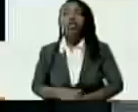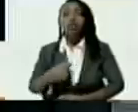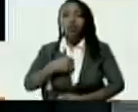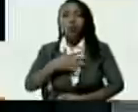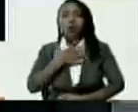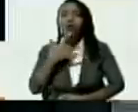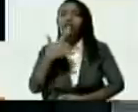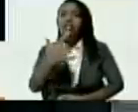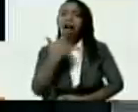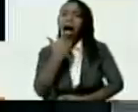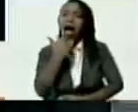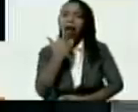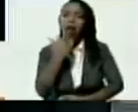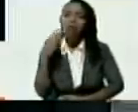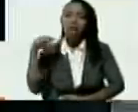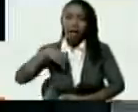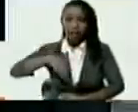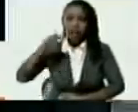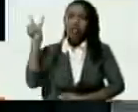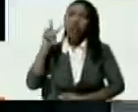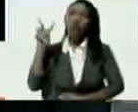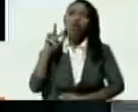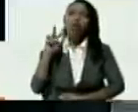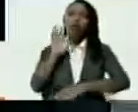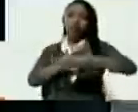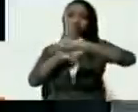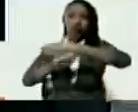algo desde Venezuela